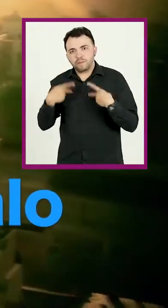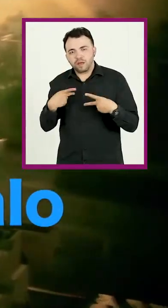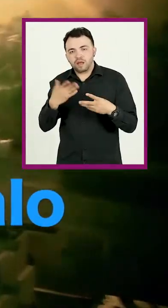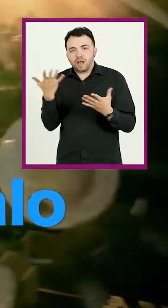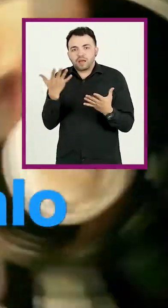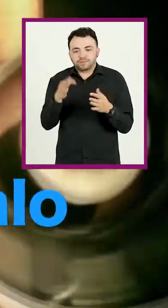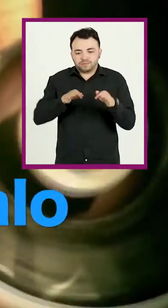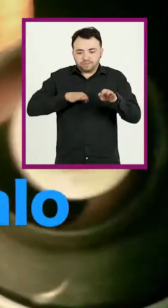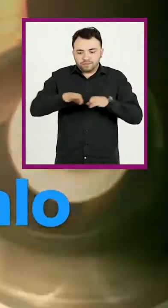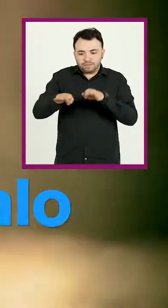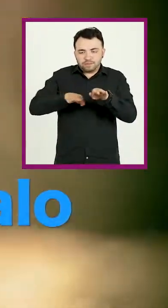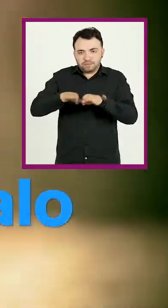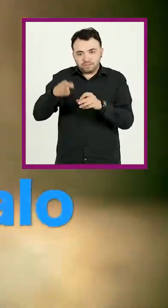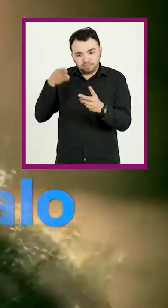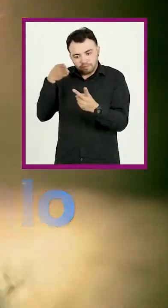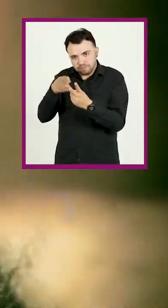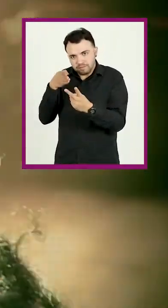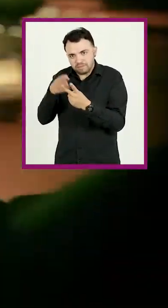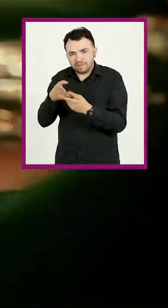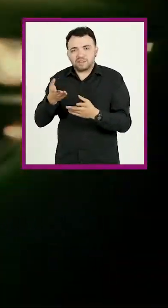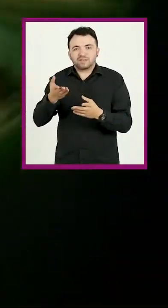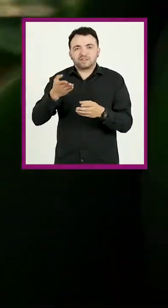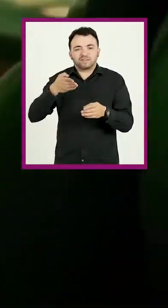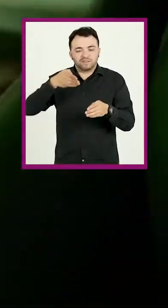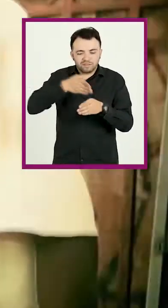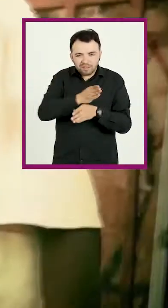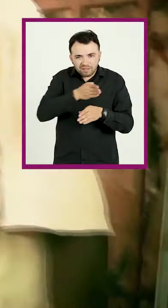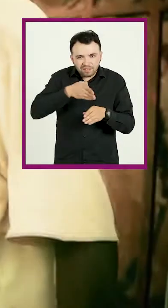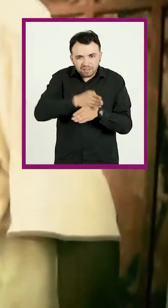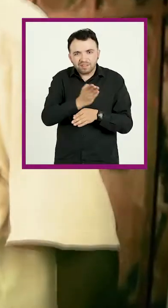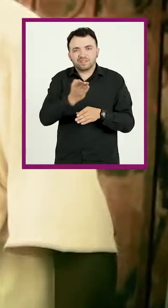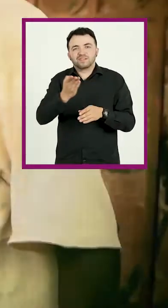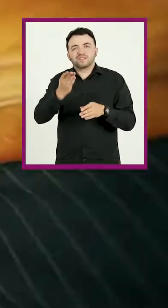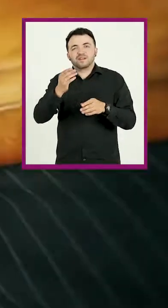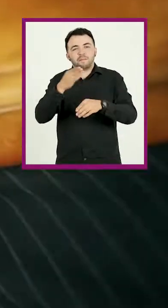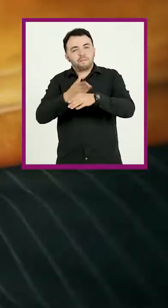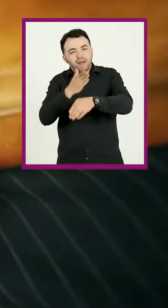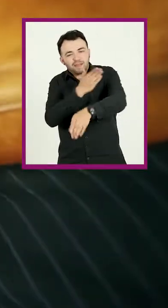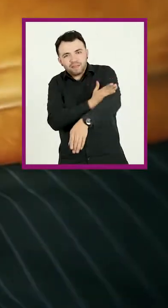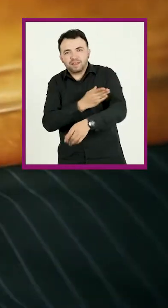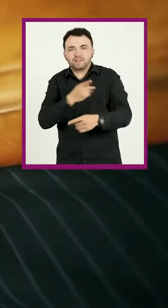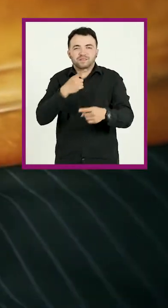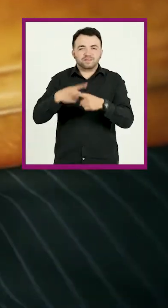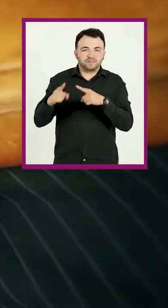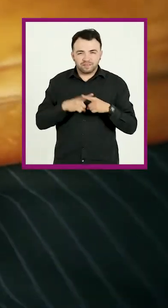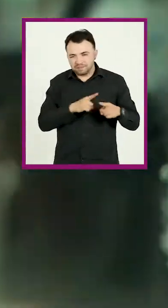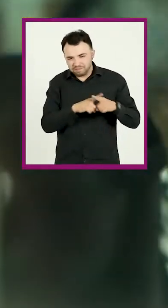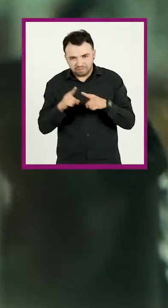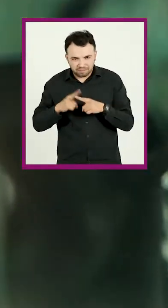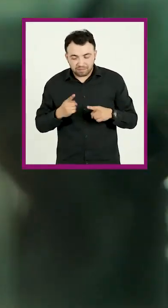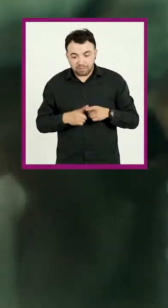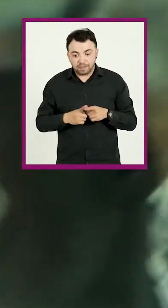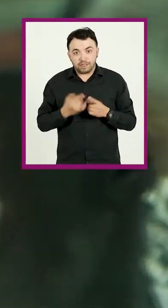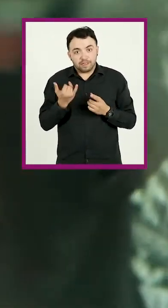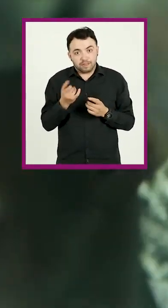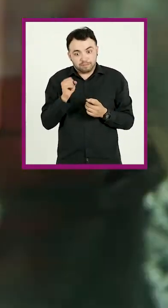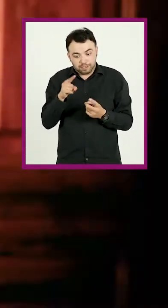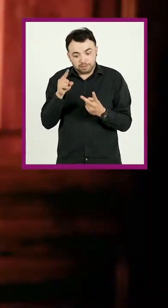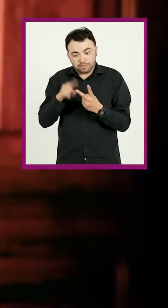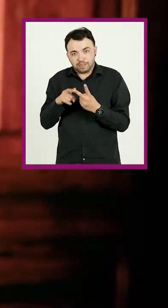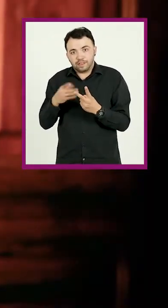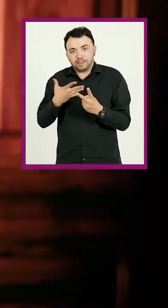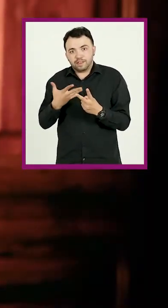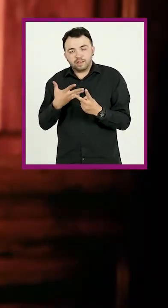a oficios en particular, como carpinteros, herreros, marroquineros, y entre ellos estaban los